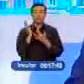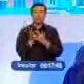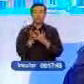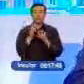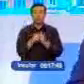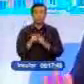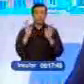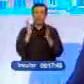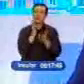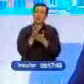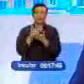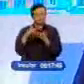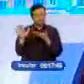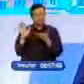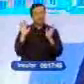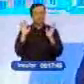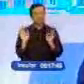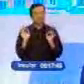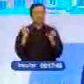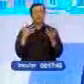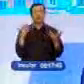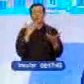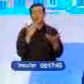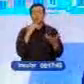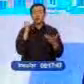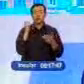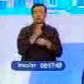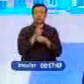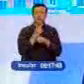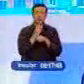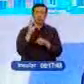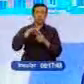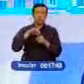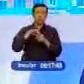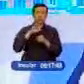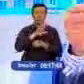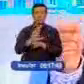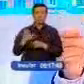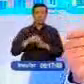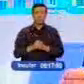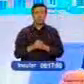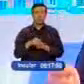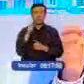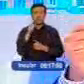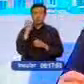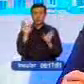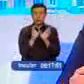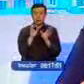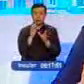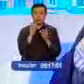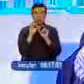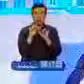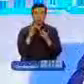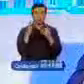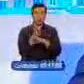escrutinios. Hemos descartado las juntas intermedias hoy, luego de las 10 horas de votación en las juntas receptoras del voto. Esa propia acta, sin digitación previa,